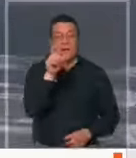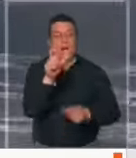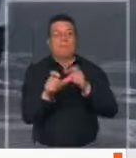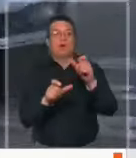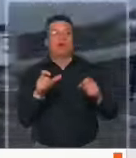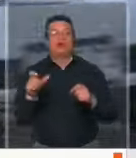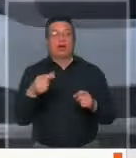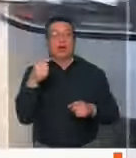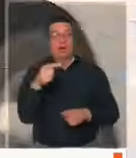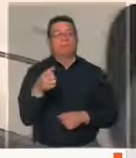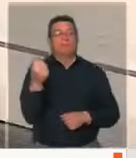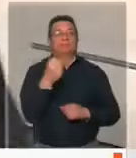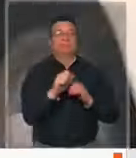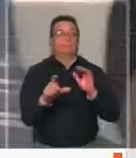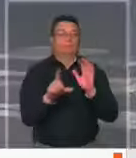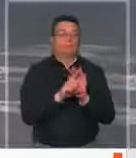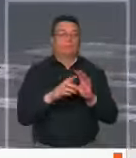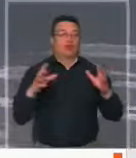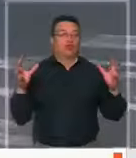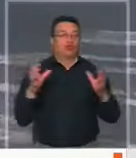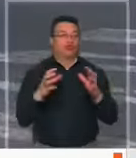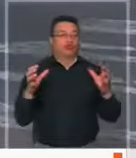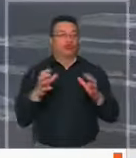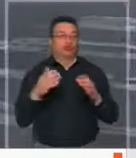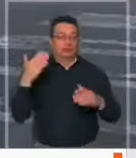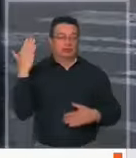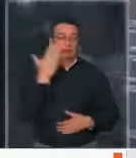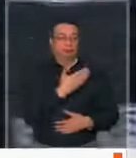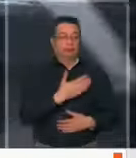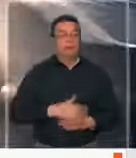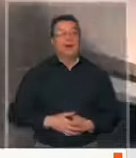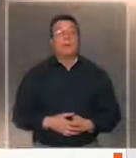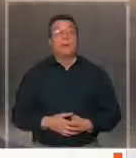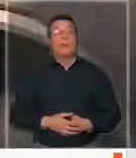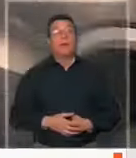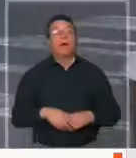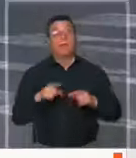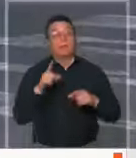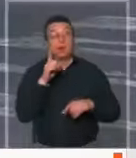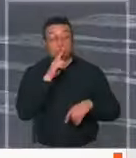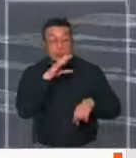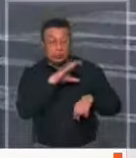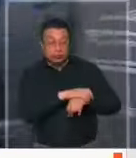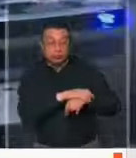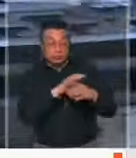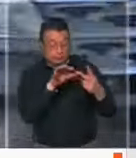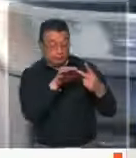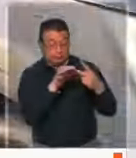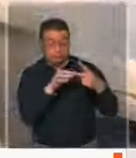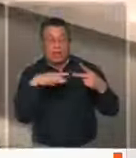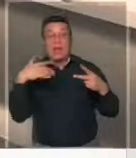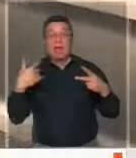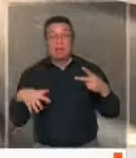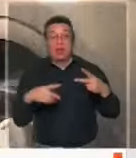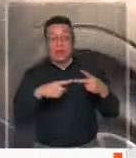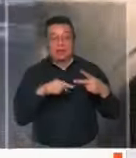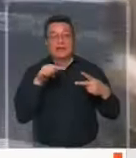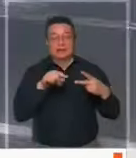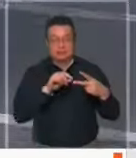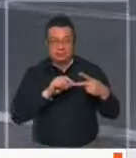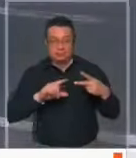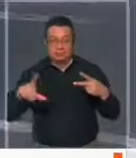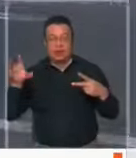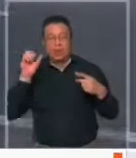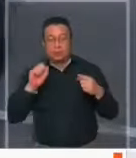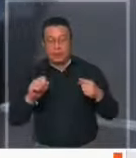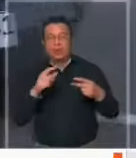habrían cometido de manera más directa este delito. Ahora, esta última detención puede ser una pieza clave, porque también sabemos que desde allí podrían